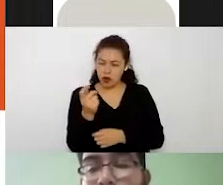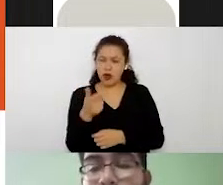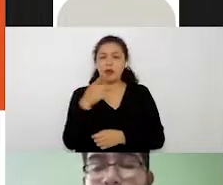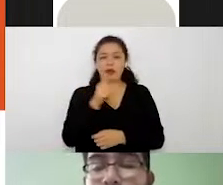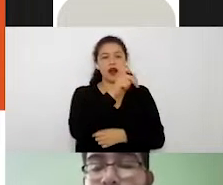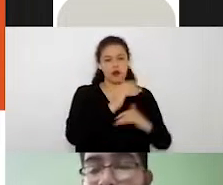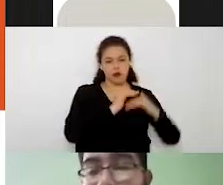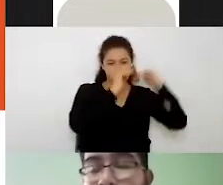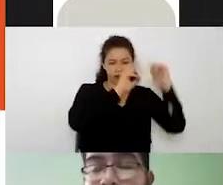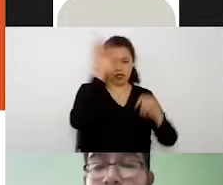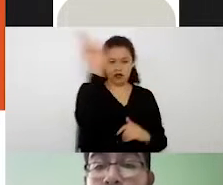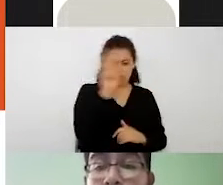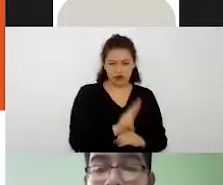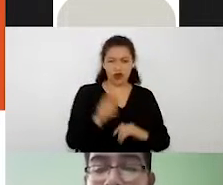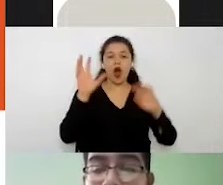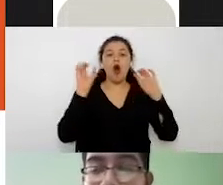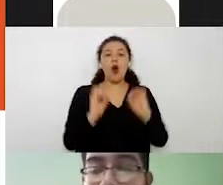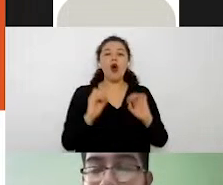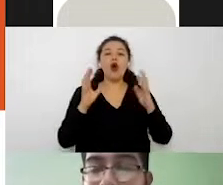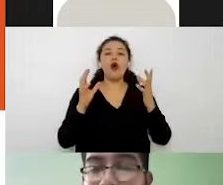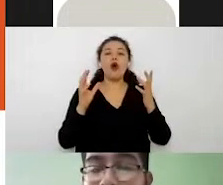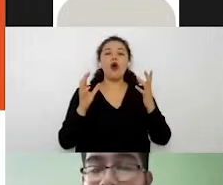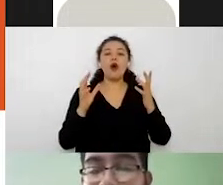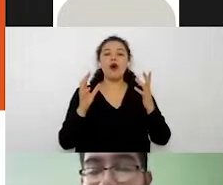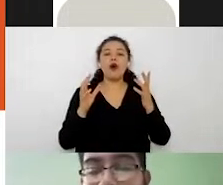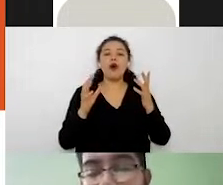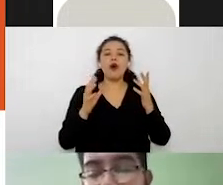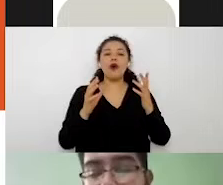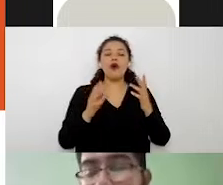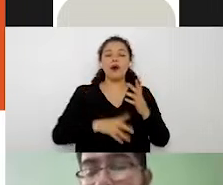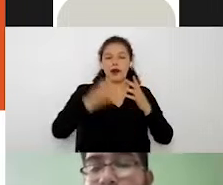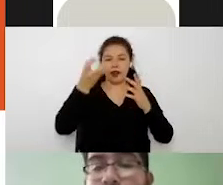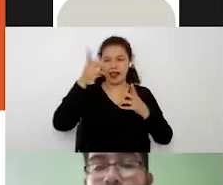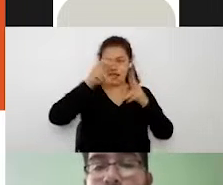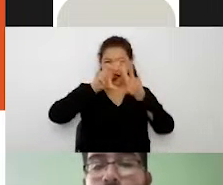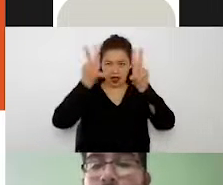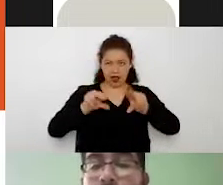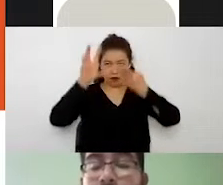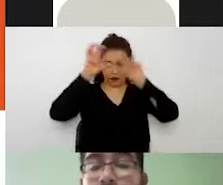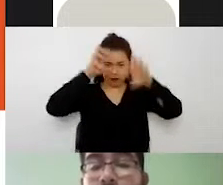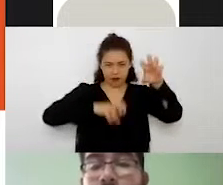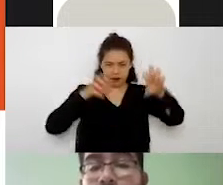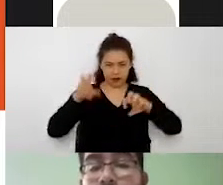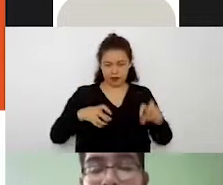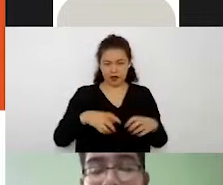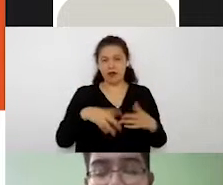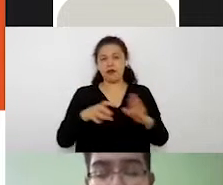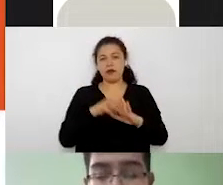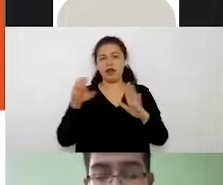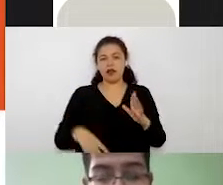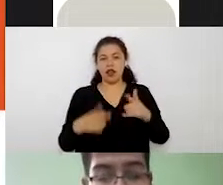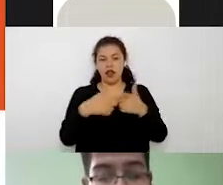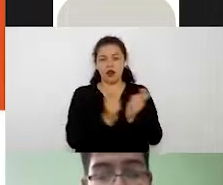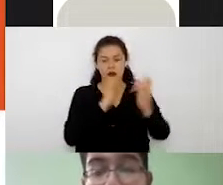inundación, las tormentas o las granizadas que sí las llegamos a tener. Y vuelvo a hacer énfasis en, por ejemplo, la brigada de comunicación,